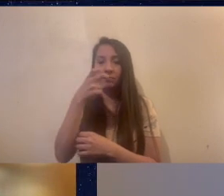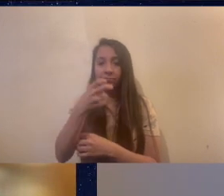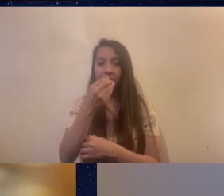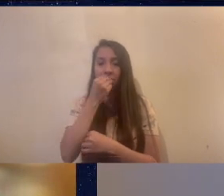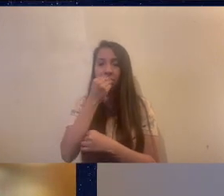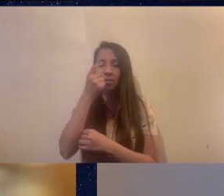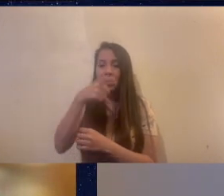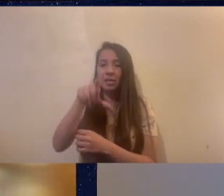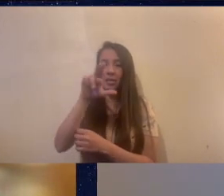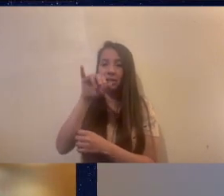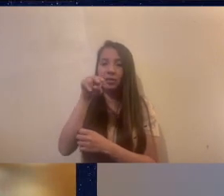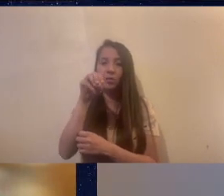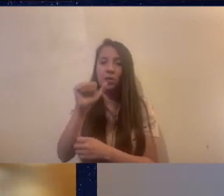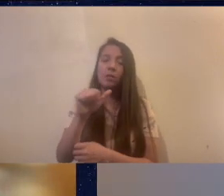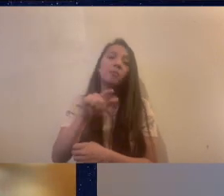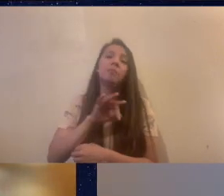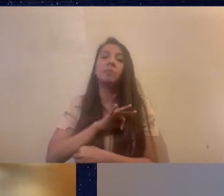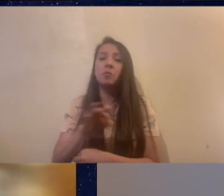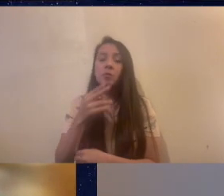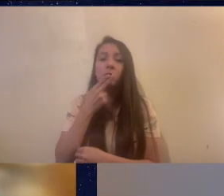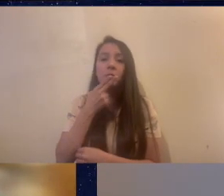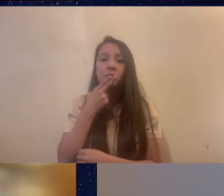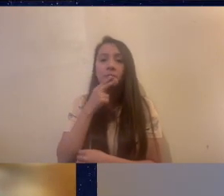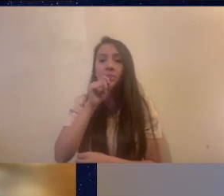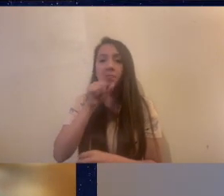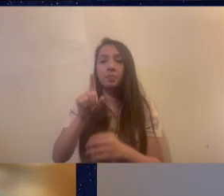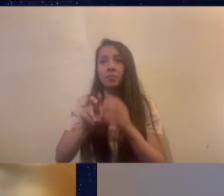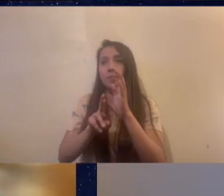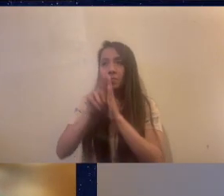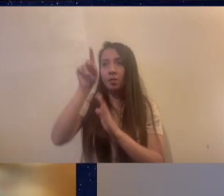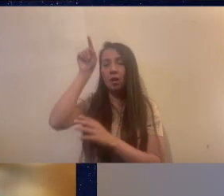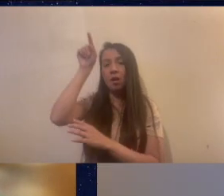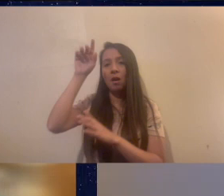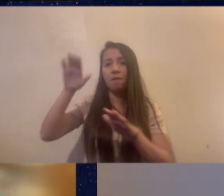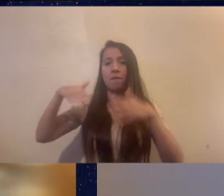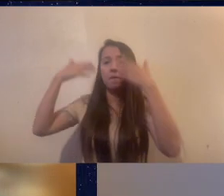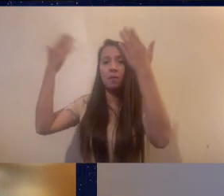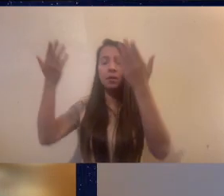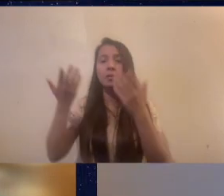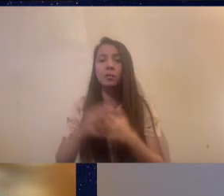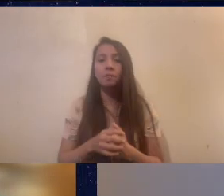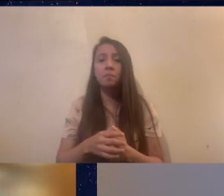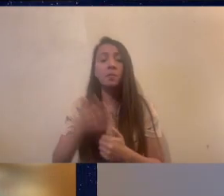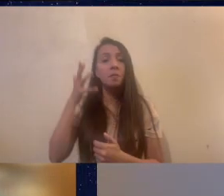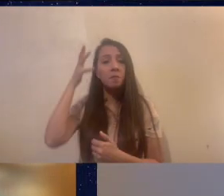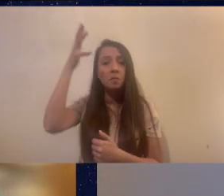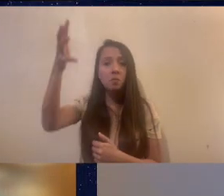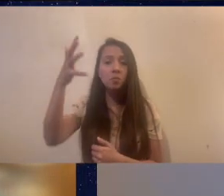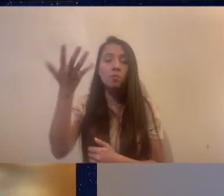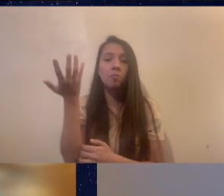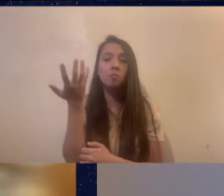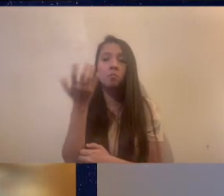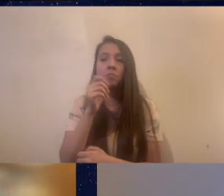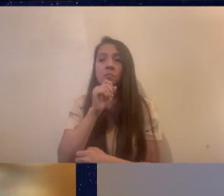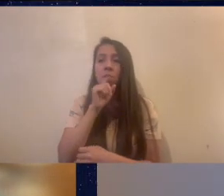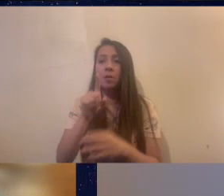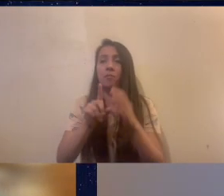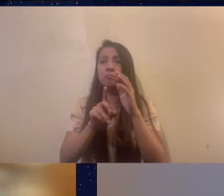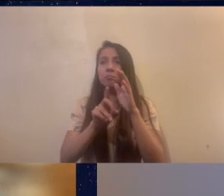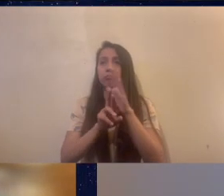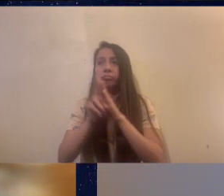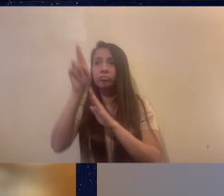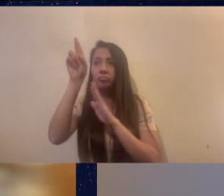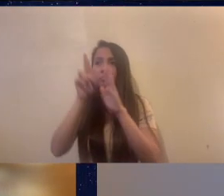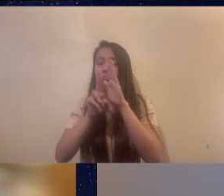este alimento pues se pueda utilizar también en la estación espacial y bueno, en las futuras misiones también,